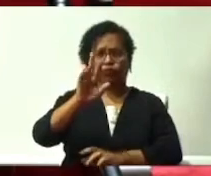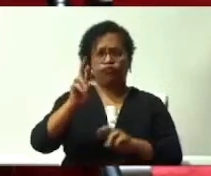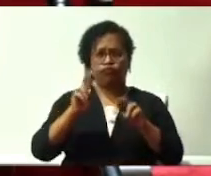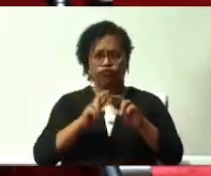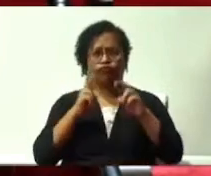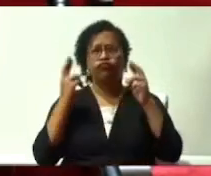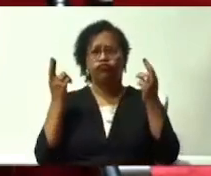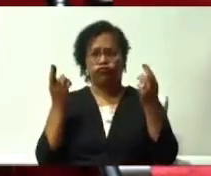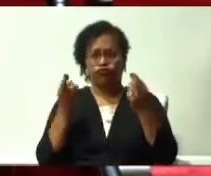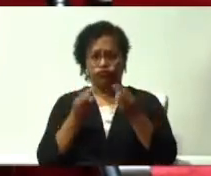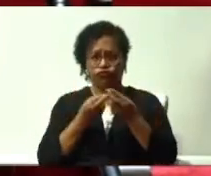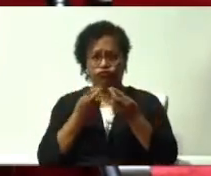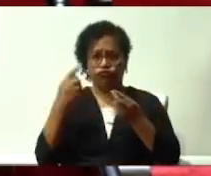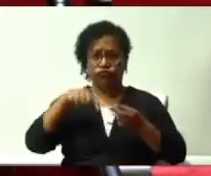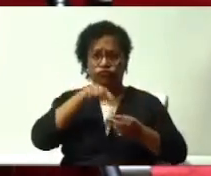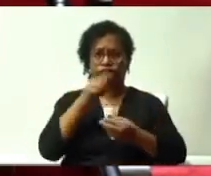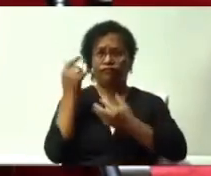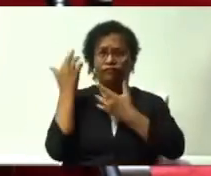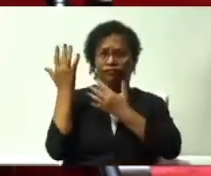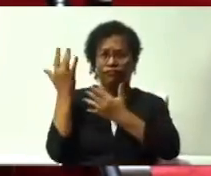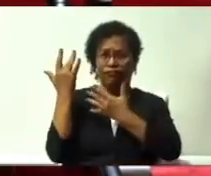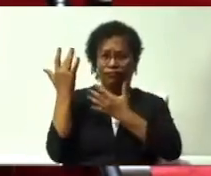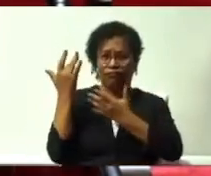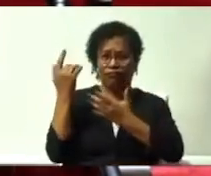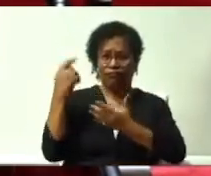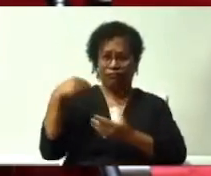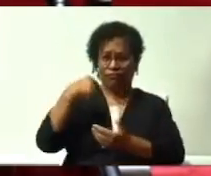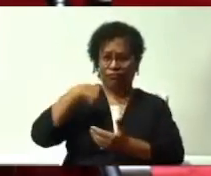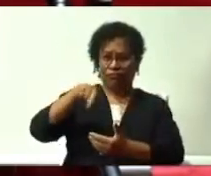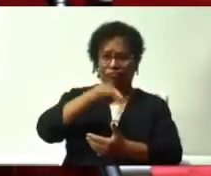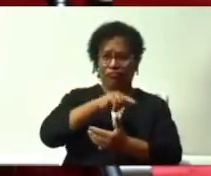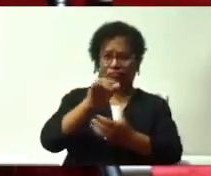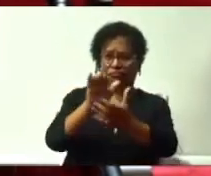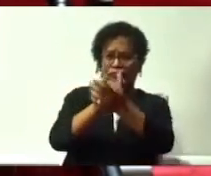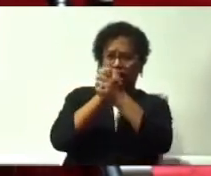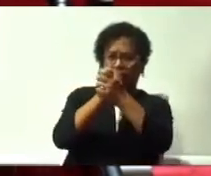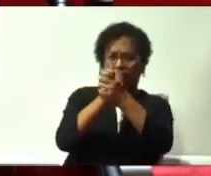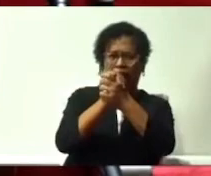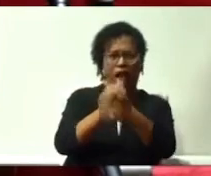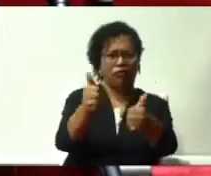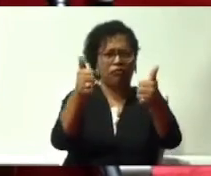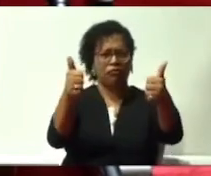Para que no se confunda, no la esperábamos.